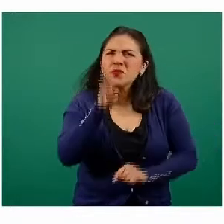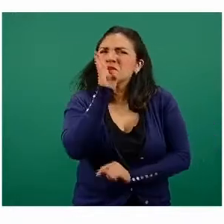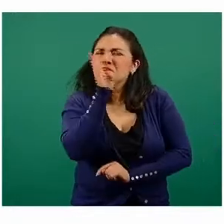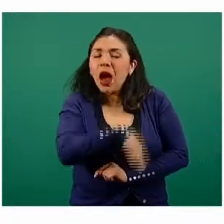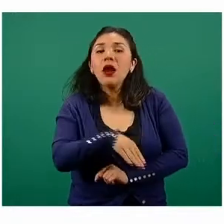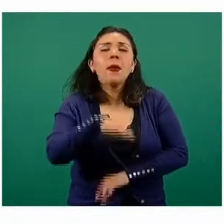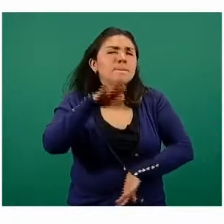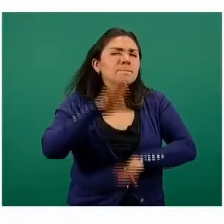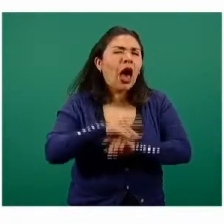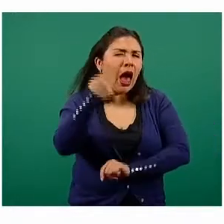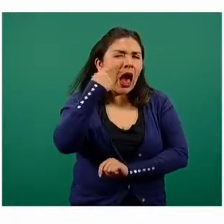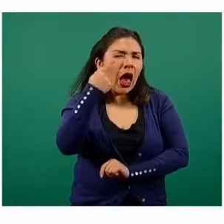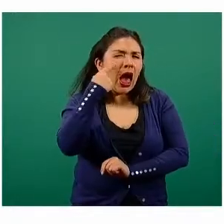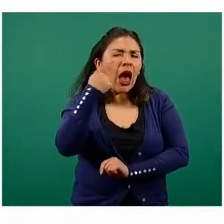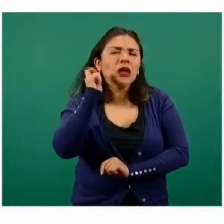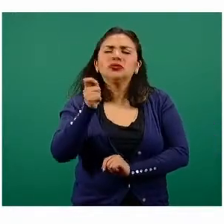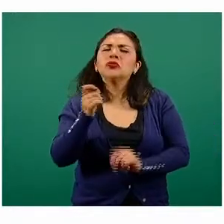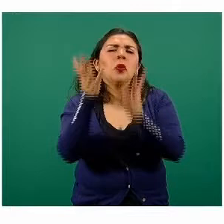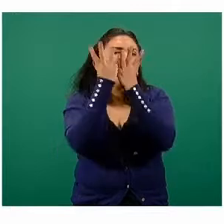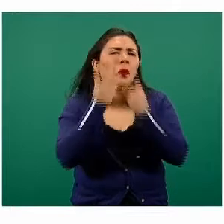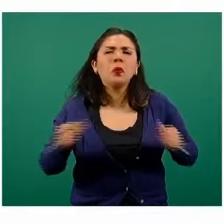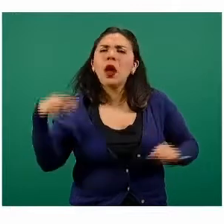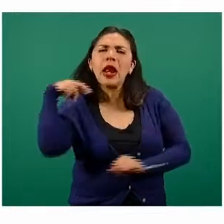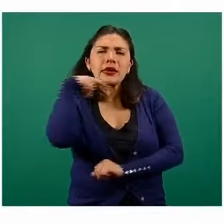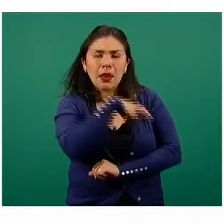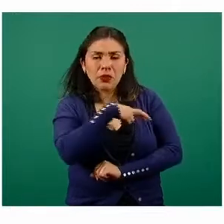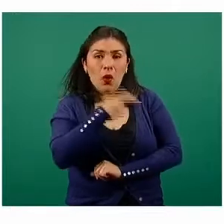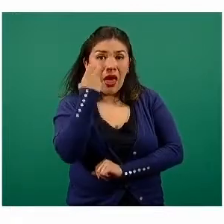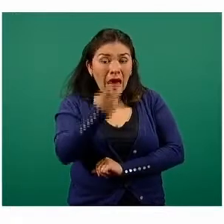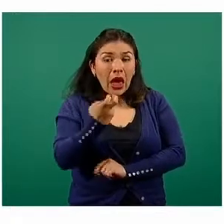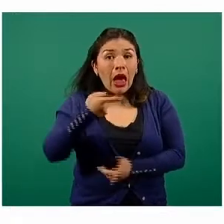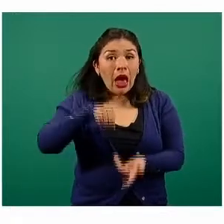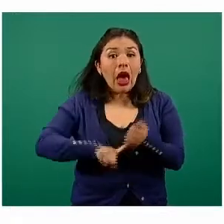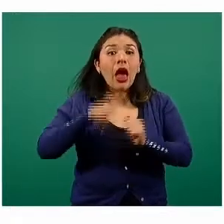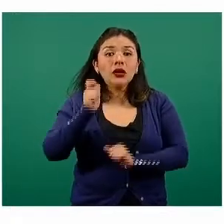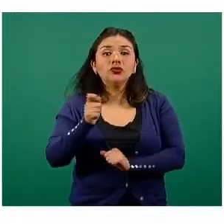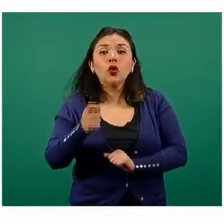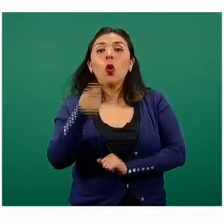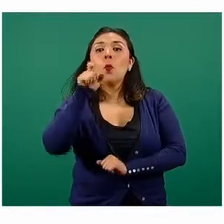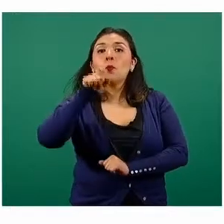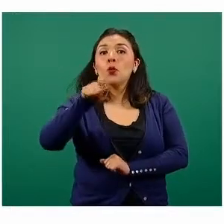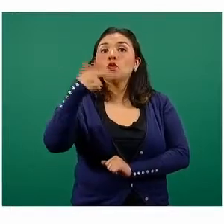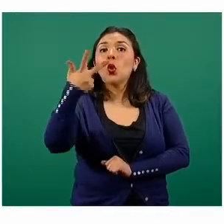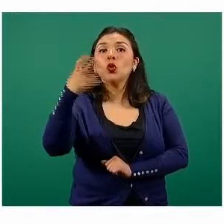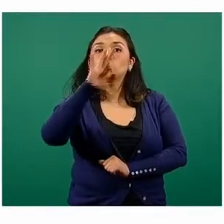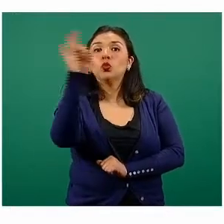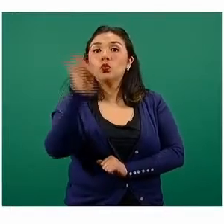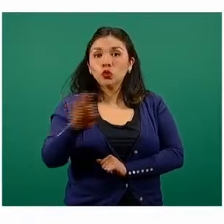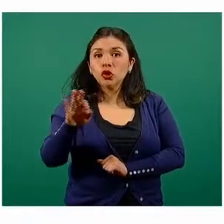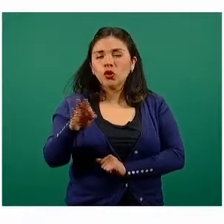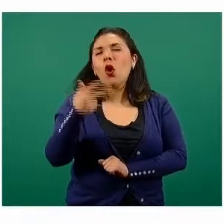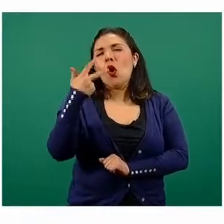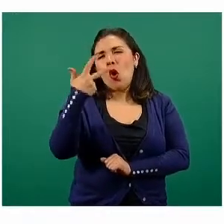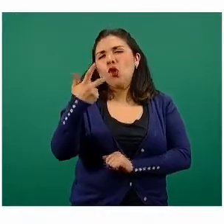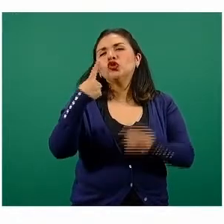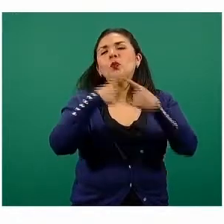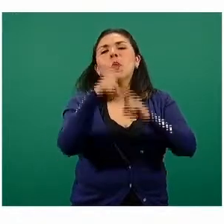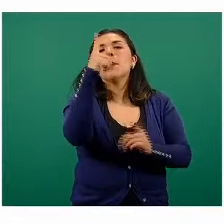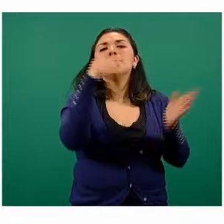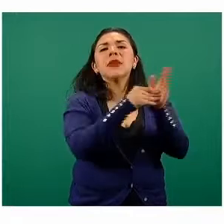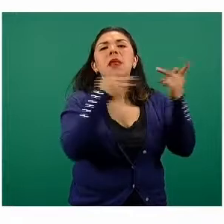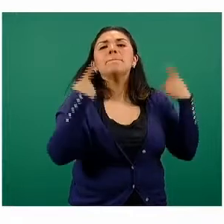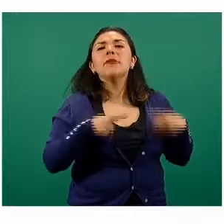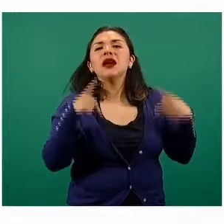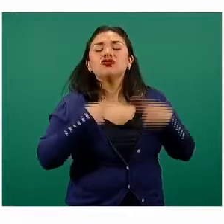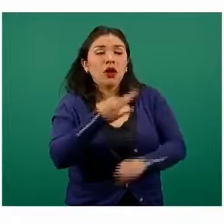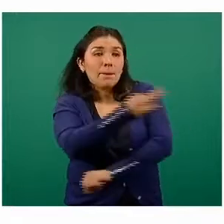su mayoría se resuelven espontáneamente. Estos en general representan 0.8% o bien 8 por 1000 de las